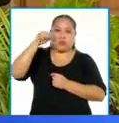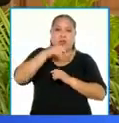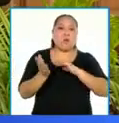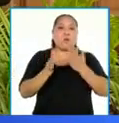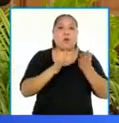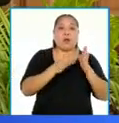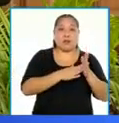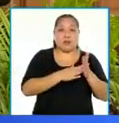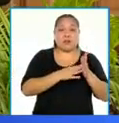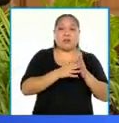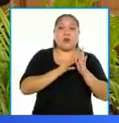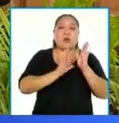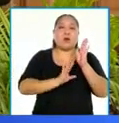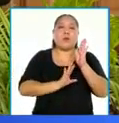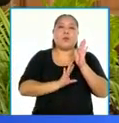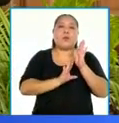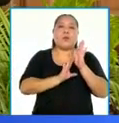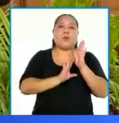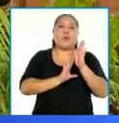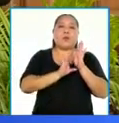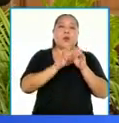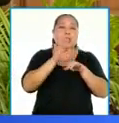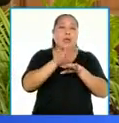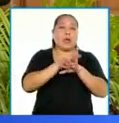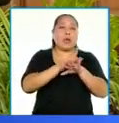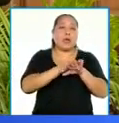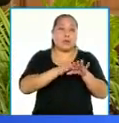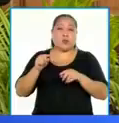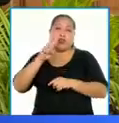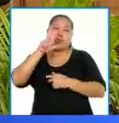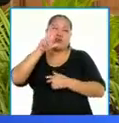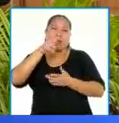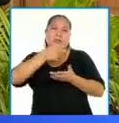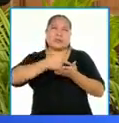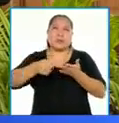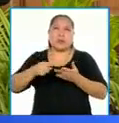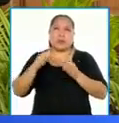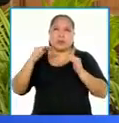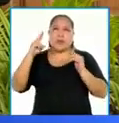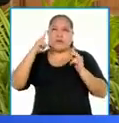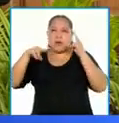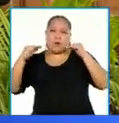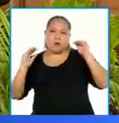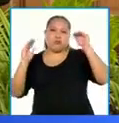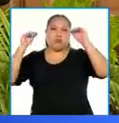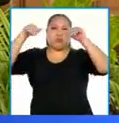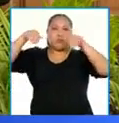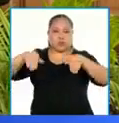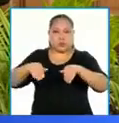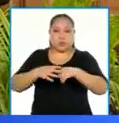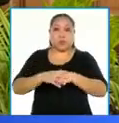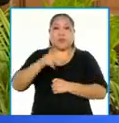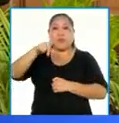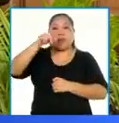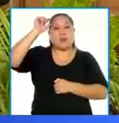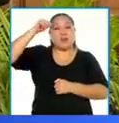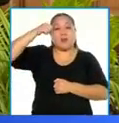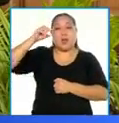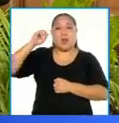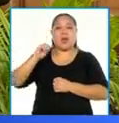semanas. Recordemos en la primera ola, ustedes recordarán el caso 0 y luego otros casos que